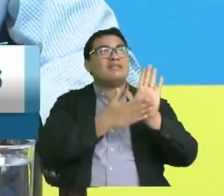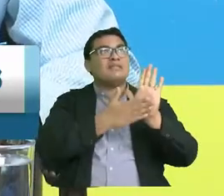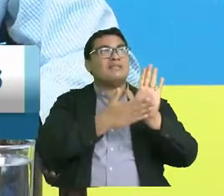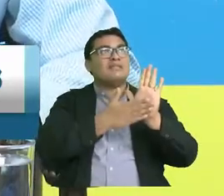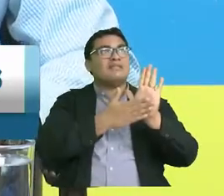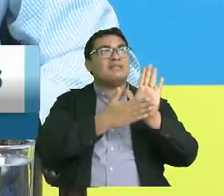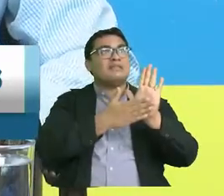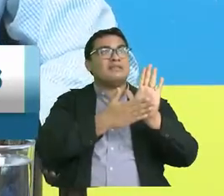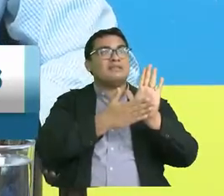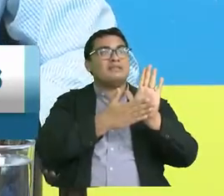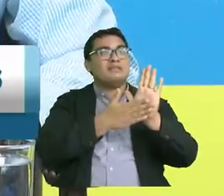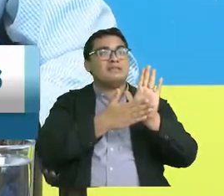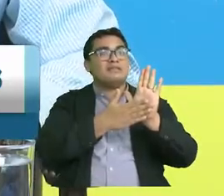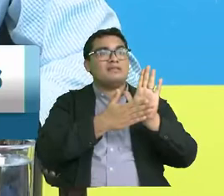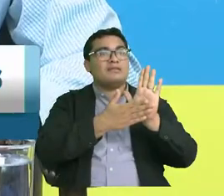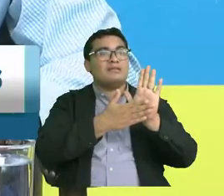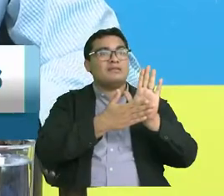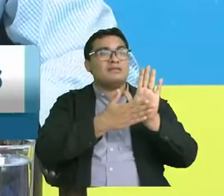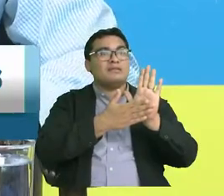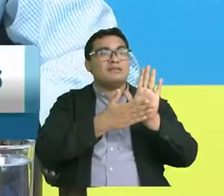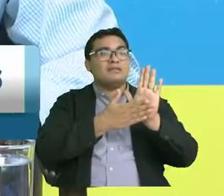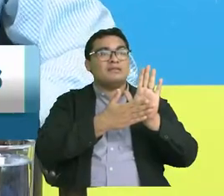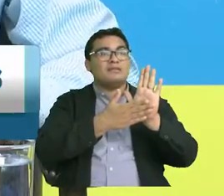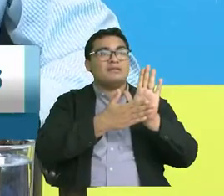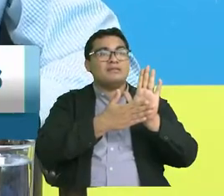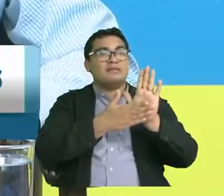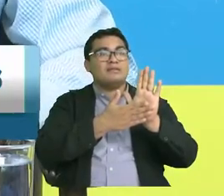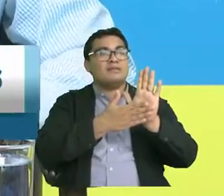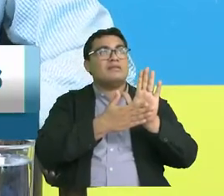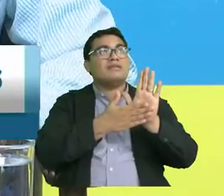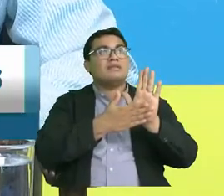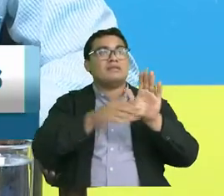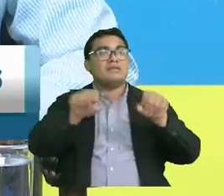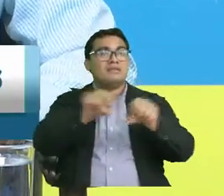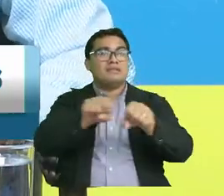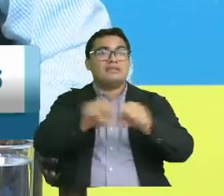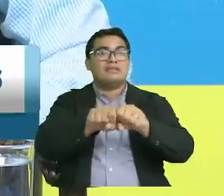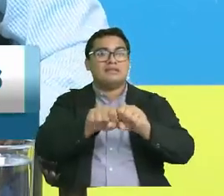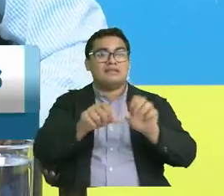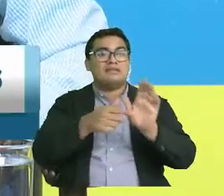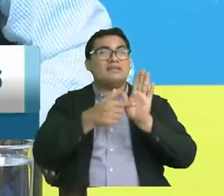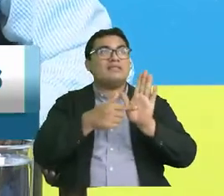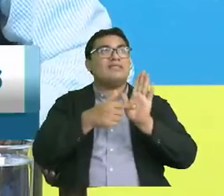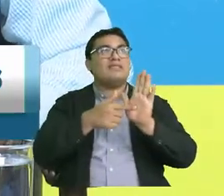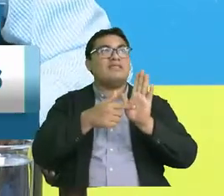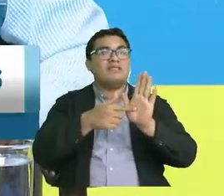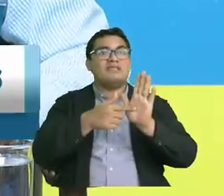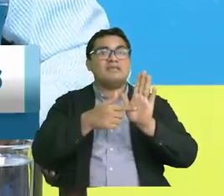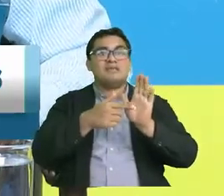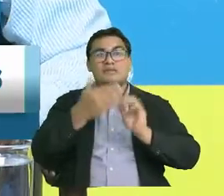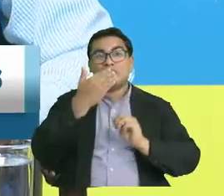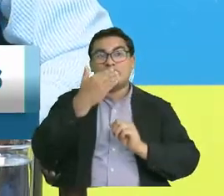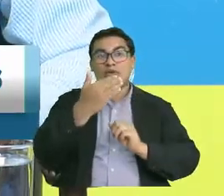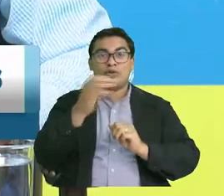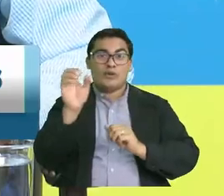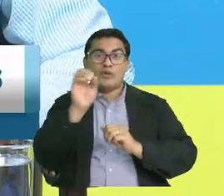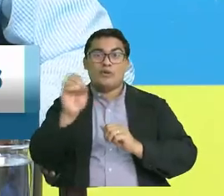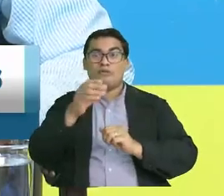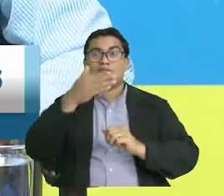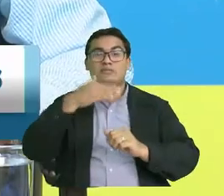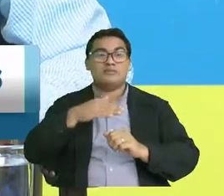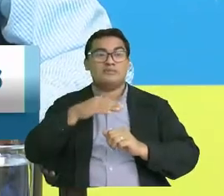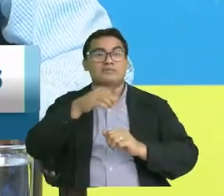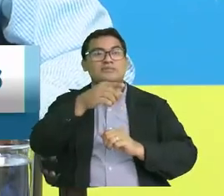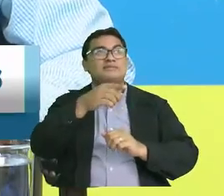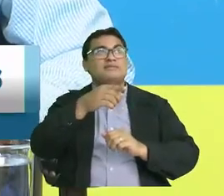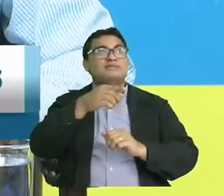resbalarse. Sí. Y una persona que tiene pie plano y anda utilizando este tipo de zapato, ¿es adecuado o no? No tiene tacón. De